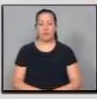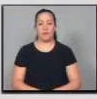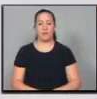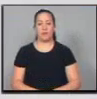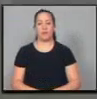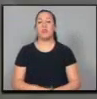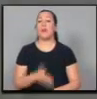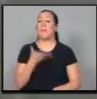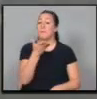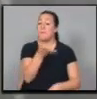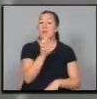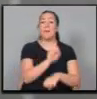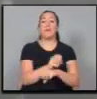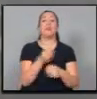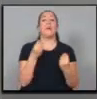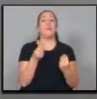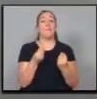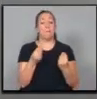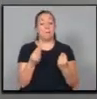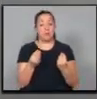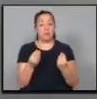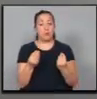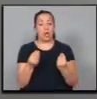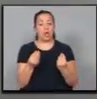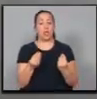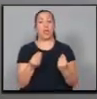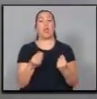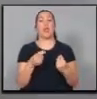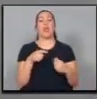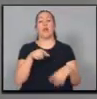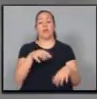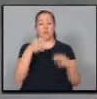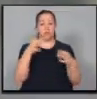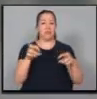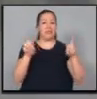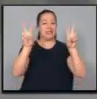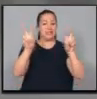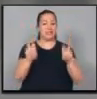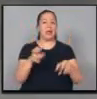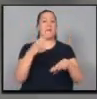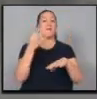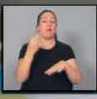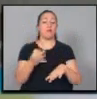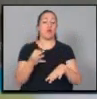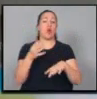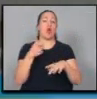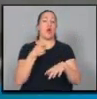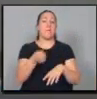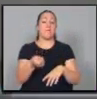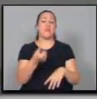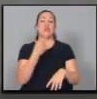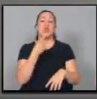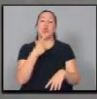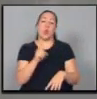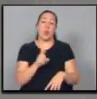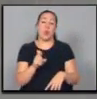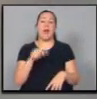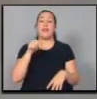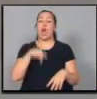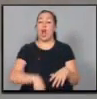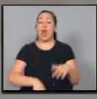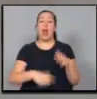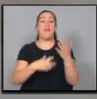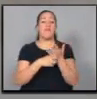Y piden la detención porque en un principio el caso estaba caratulado como homicidio culposo y ahora el fiscal lo que quiere hacer es cambiarlo